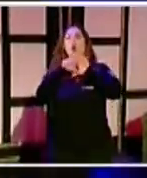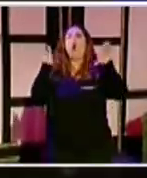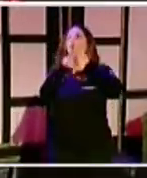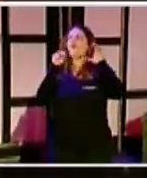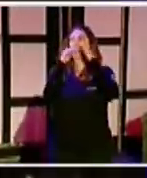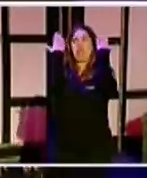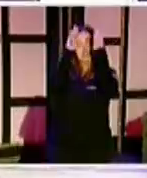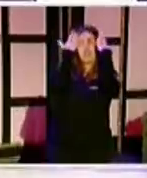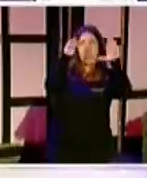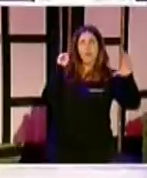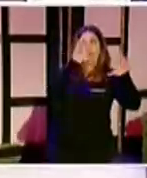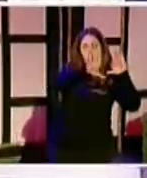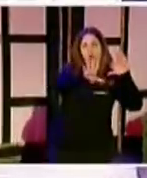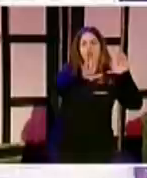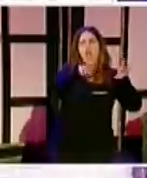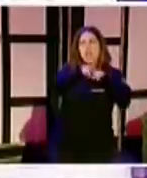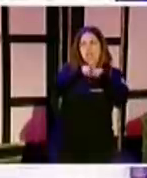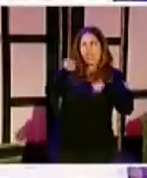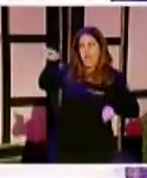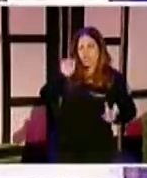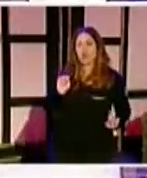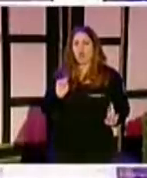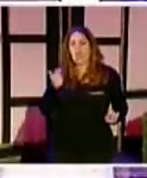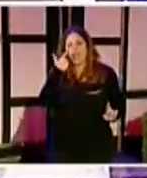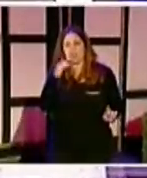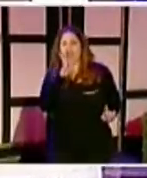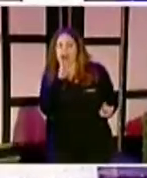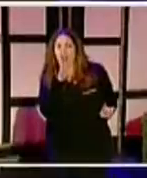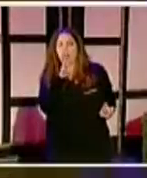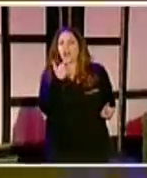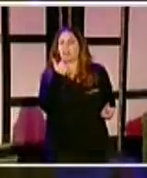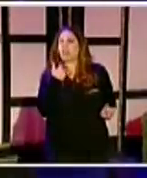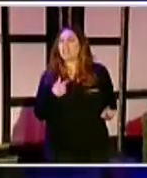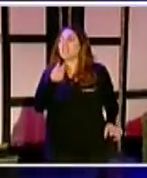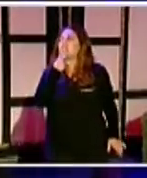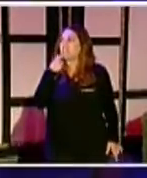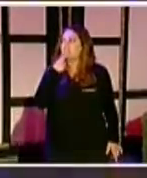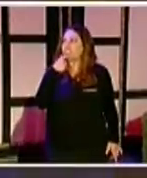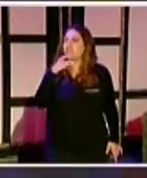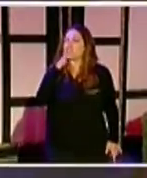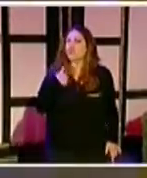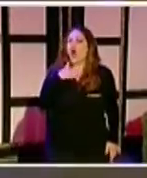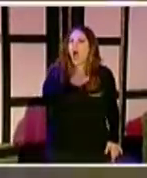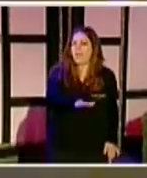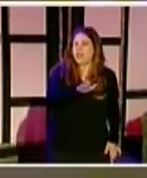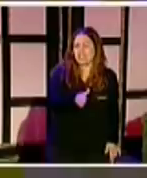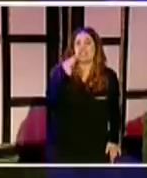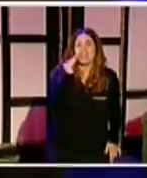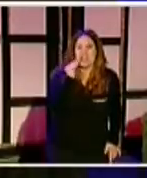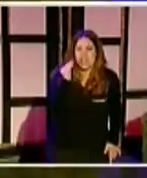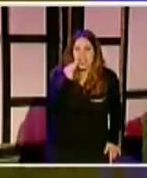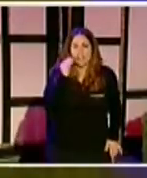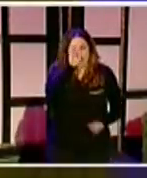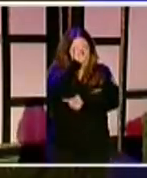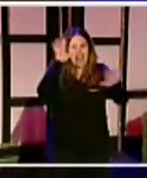chiquitito. Y mire, y ahora me explico hasta a mí lo del inglés, porque yo oigo a mi nieto clarito, mire, que si PlayStation, que si